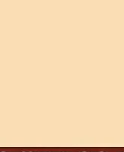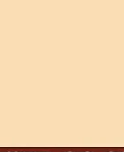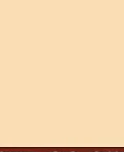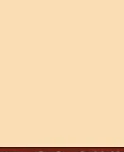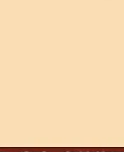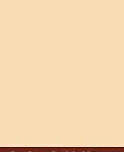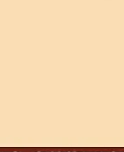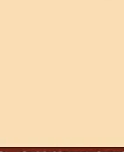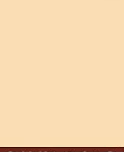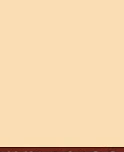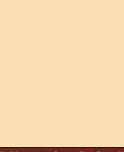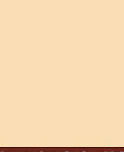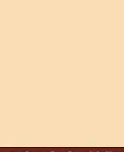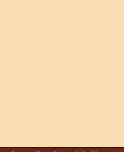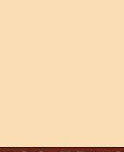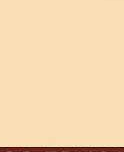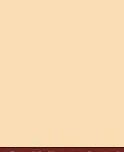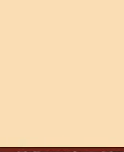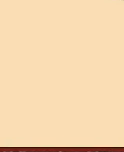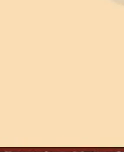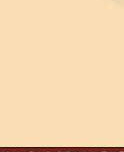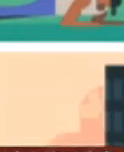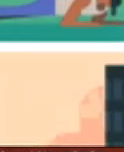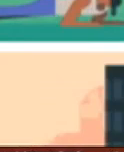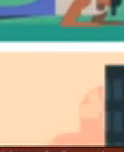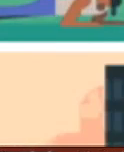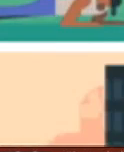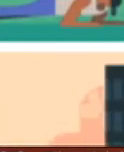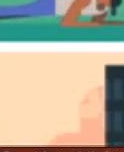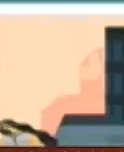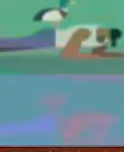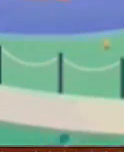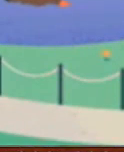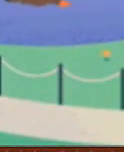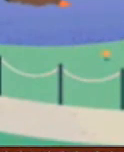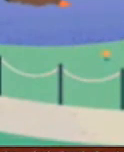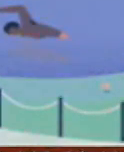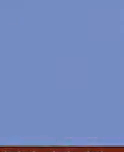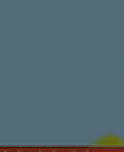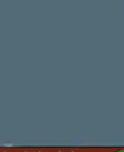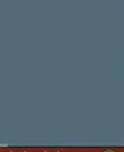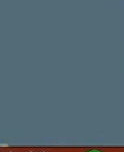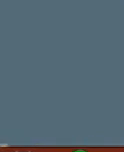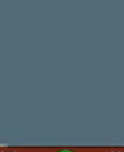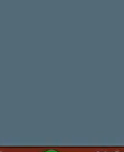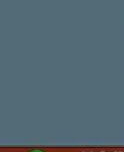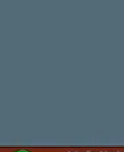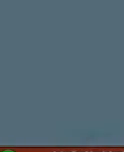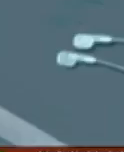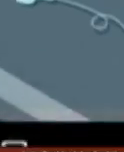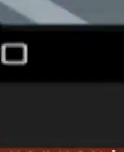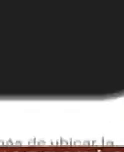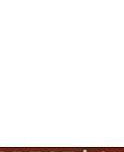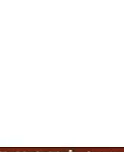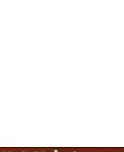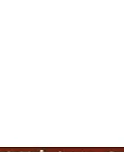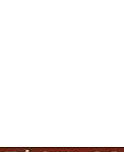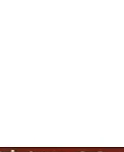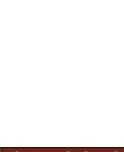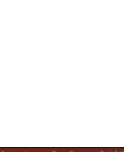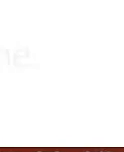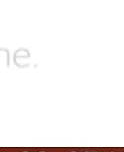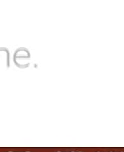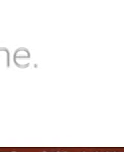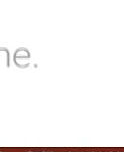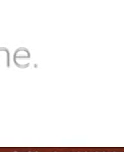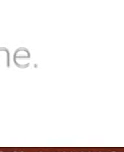los aspectos que aportan están deporte, trabajo, organización del día al día, por solo mencionar algunos. Es decir, si